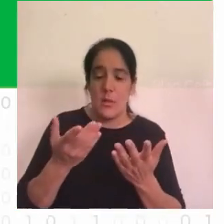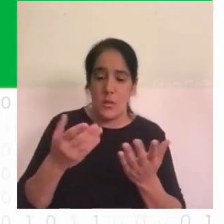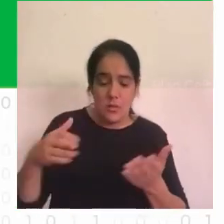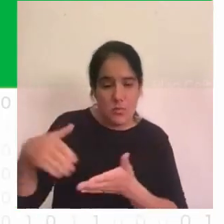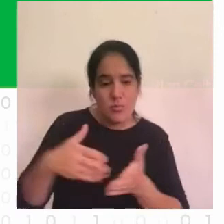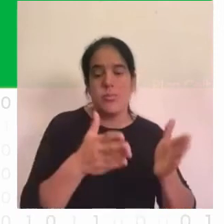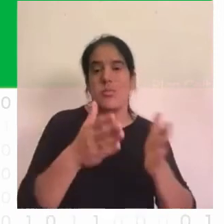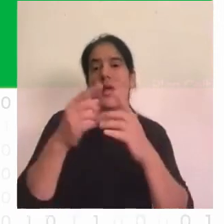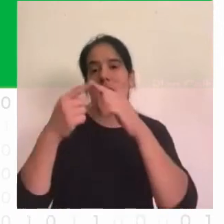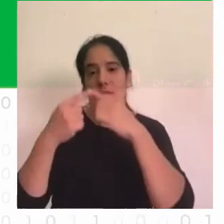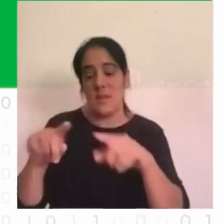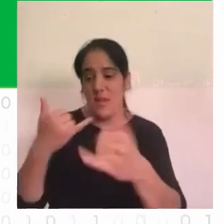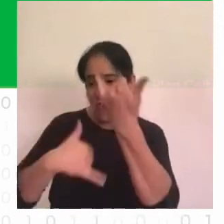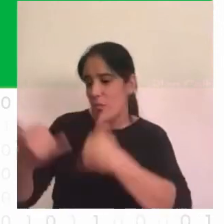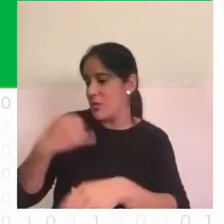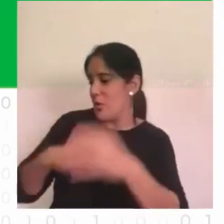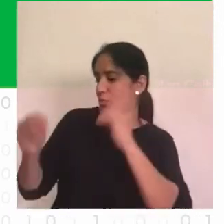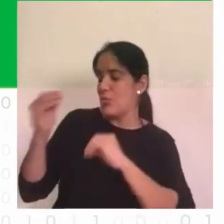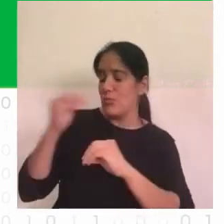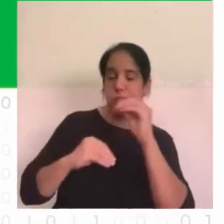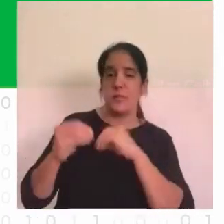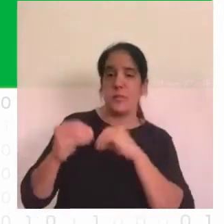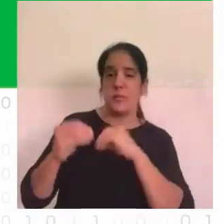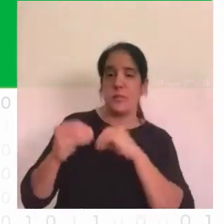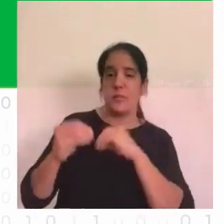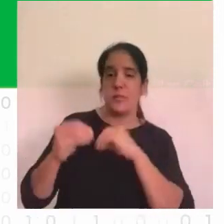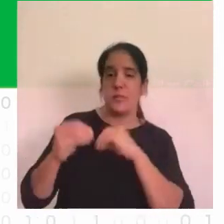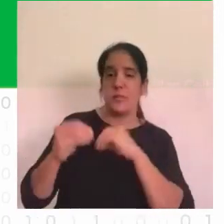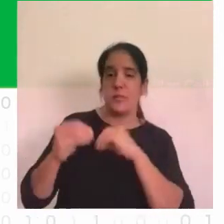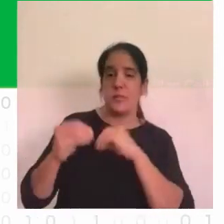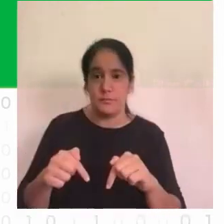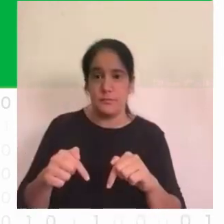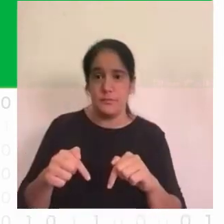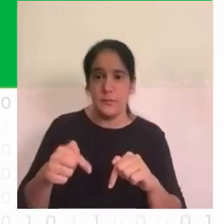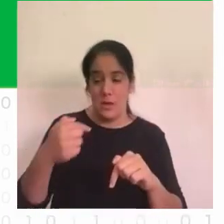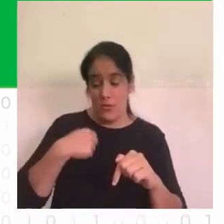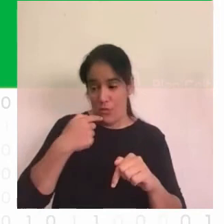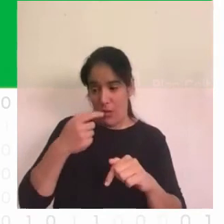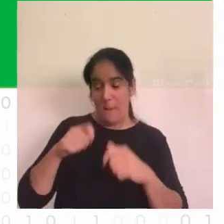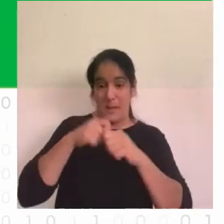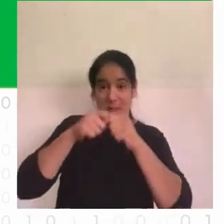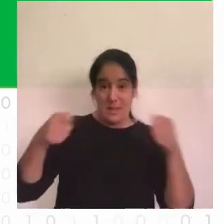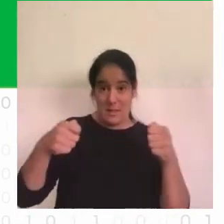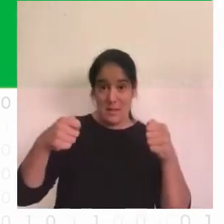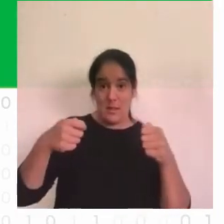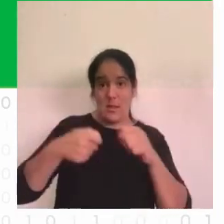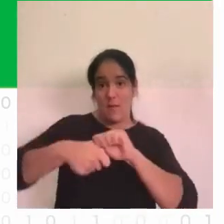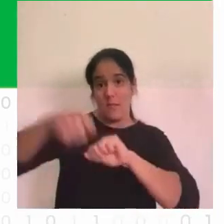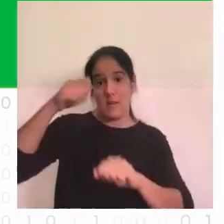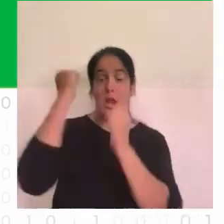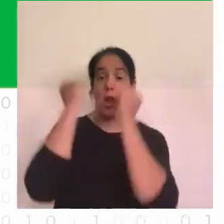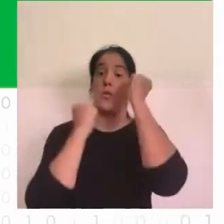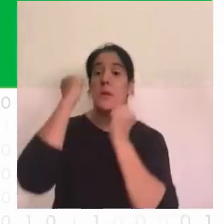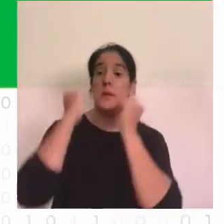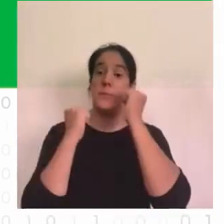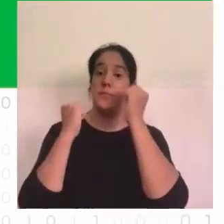les voy a presentar hoy es lo que fue mi tesis de máster en economía, que bueno, continúa siendo un work